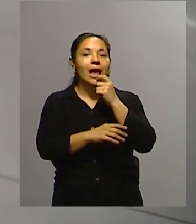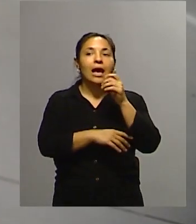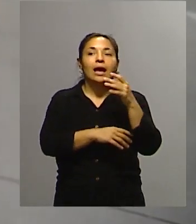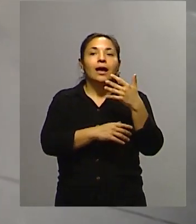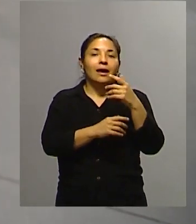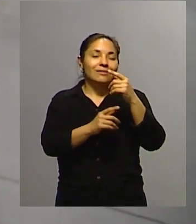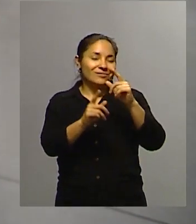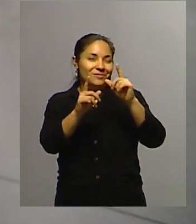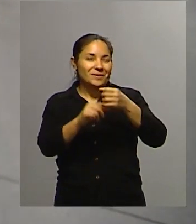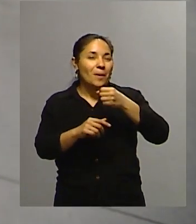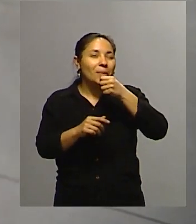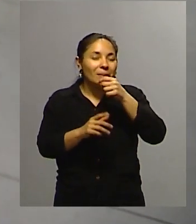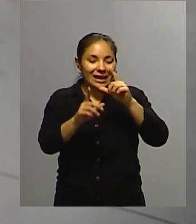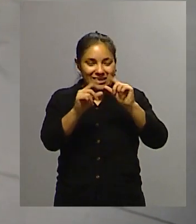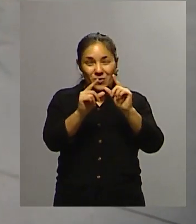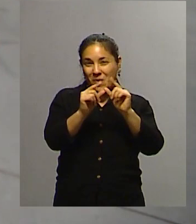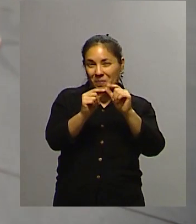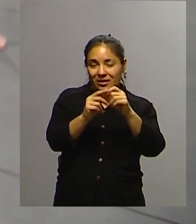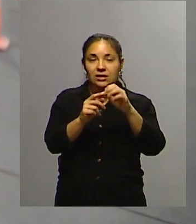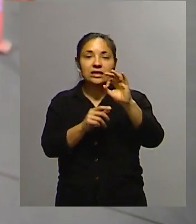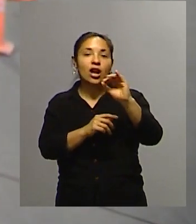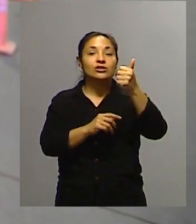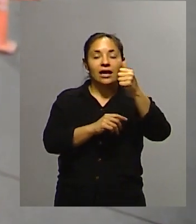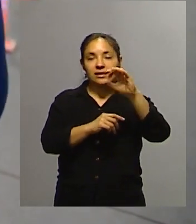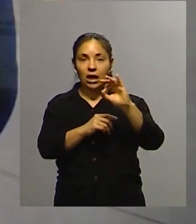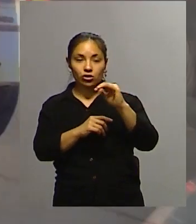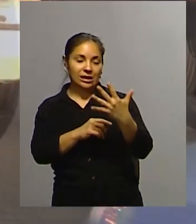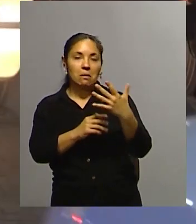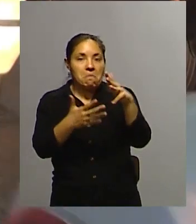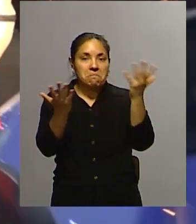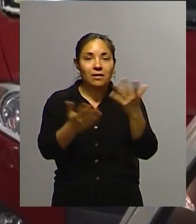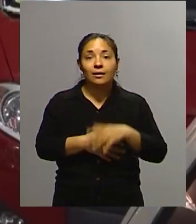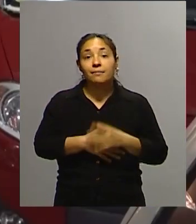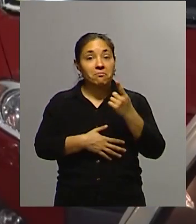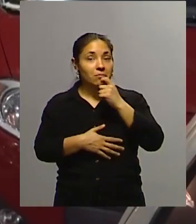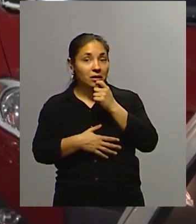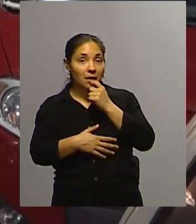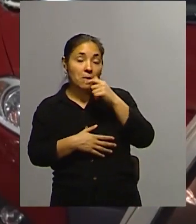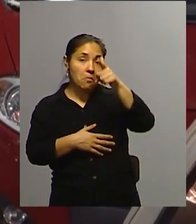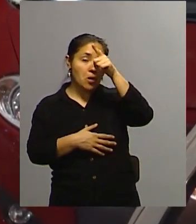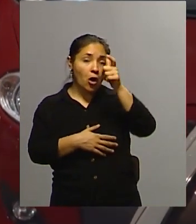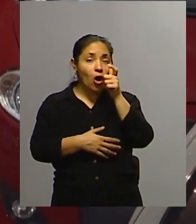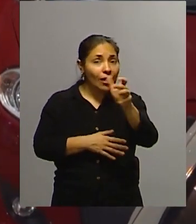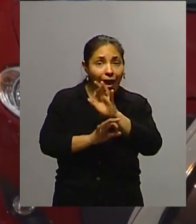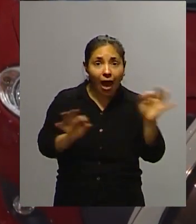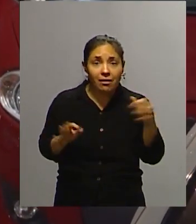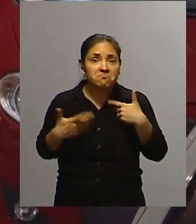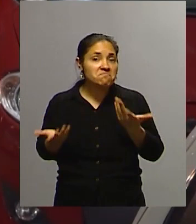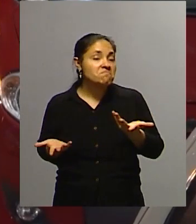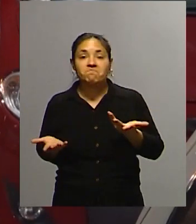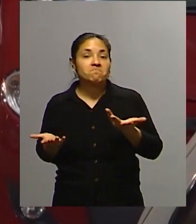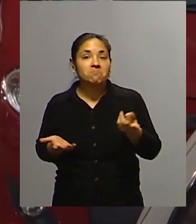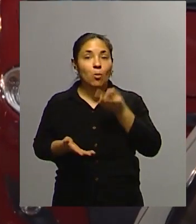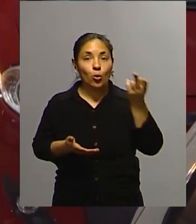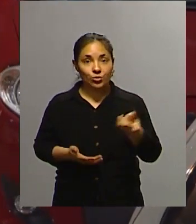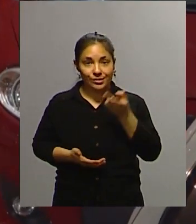0,5, 0, pero si no hay controles, no va a haber el resultado que estamos buscando. Claro.